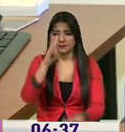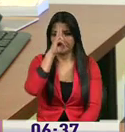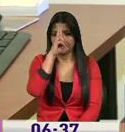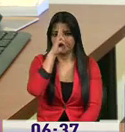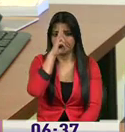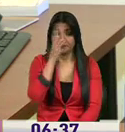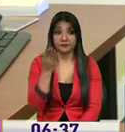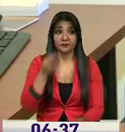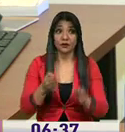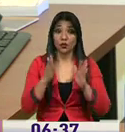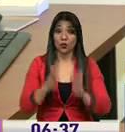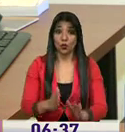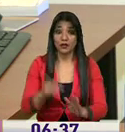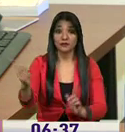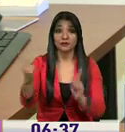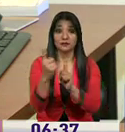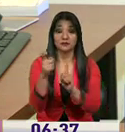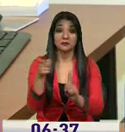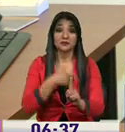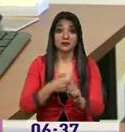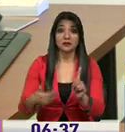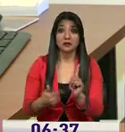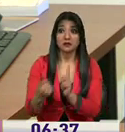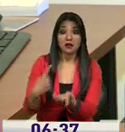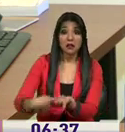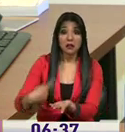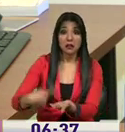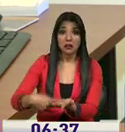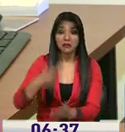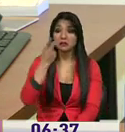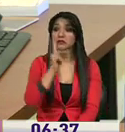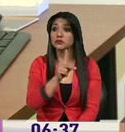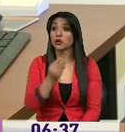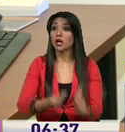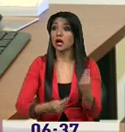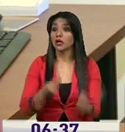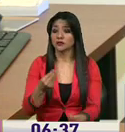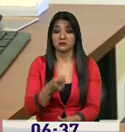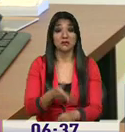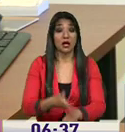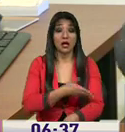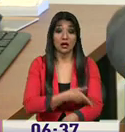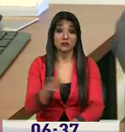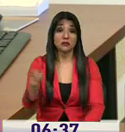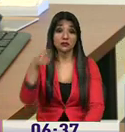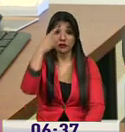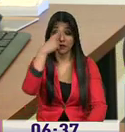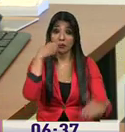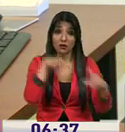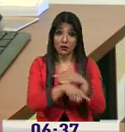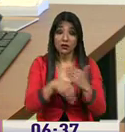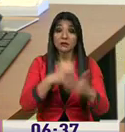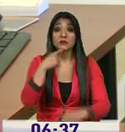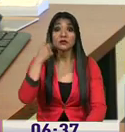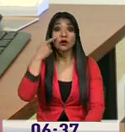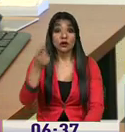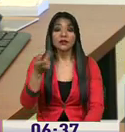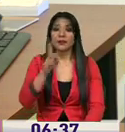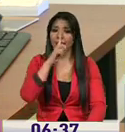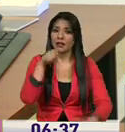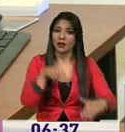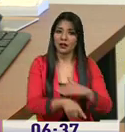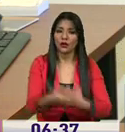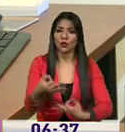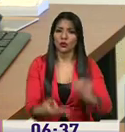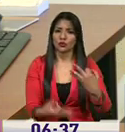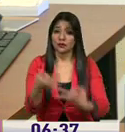habían jueces que se reunían con el presidente de la República para definir qué es lo que debían hacer. Luego el señor Correa metió la mano a la justicia.